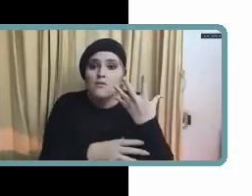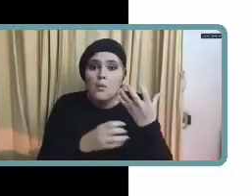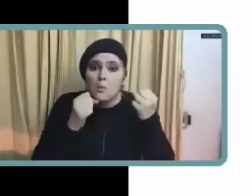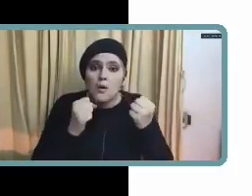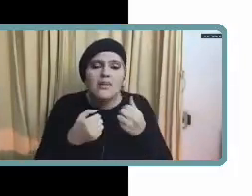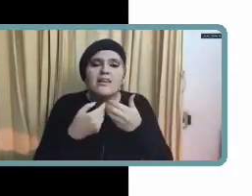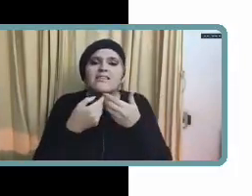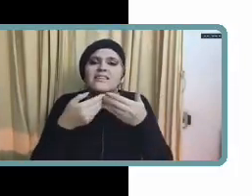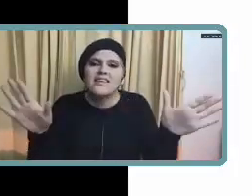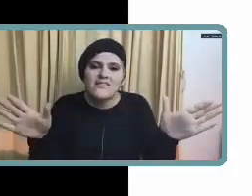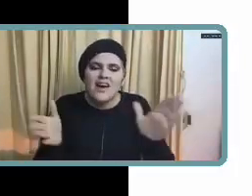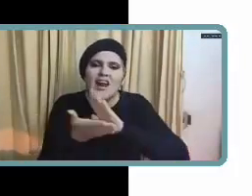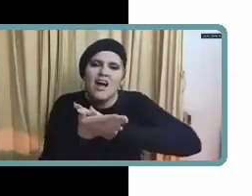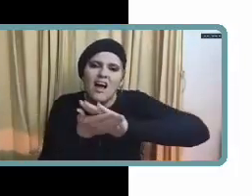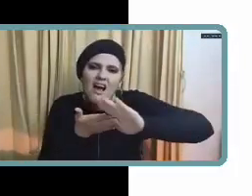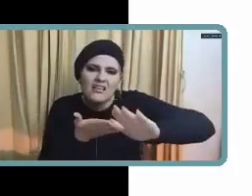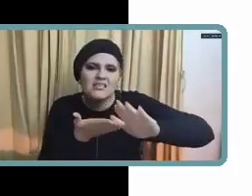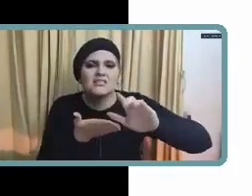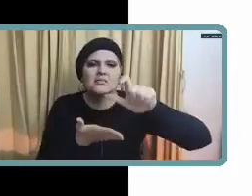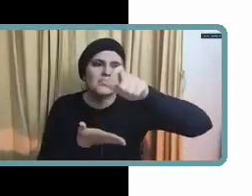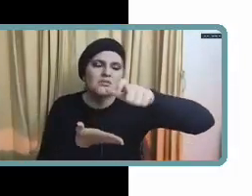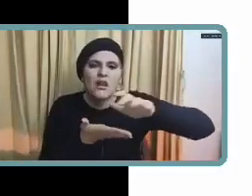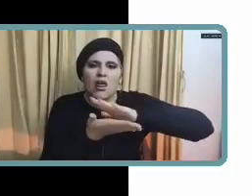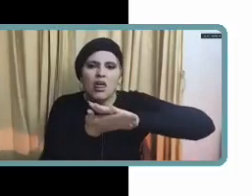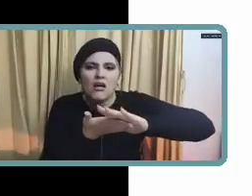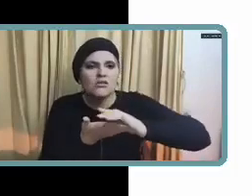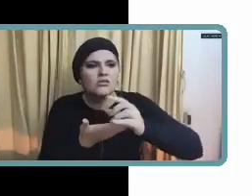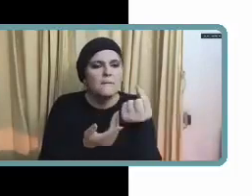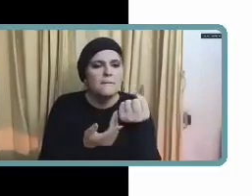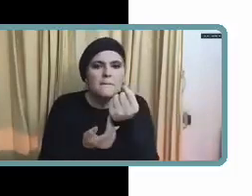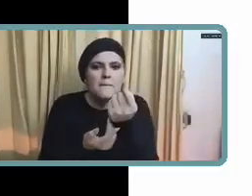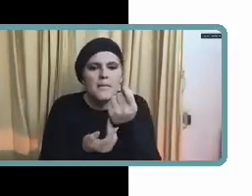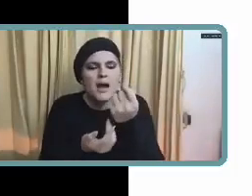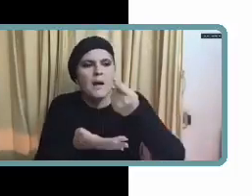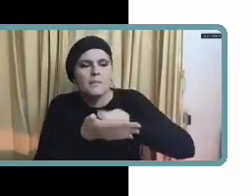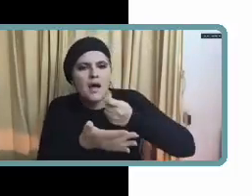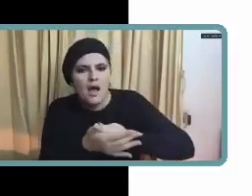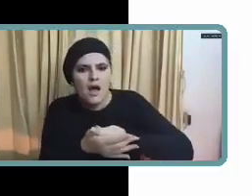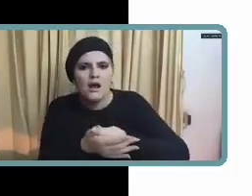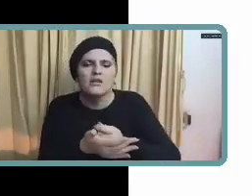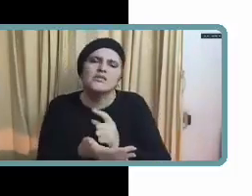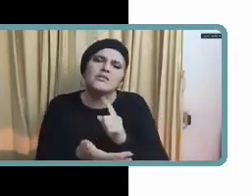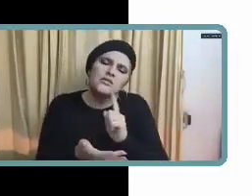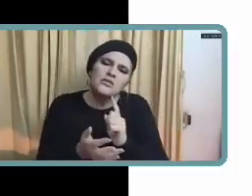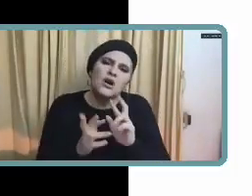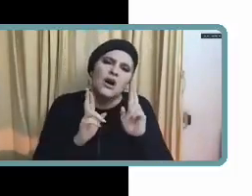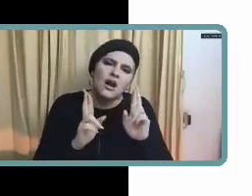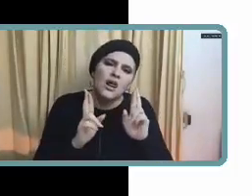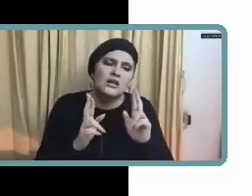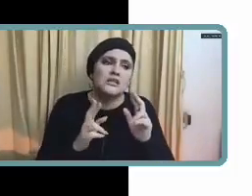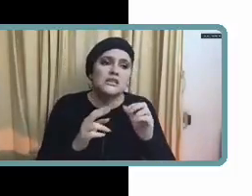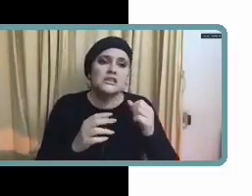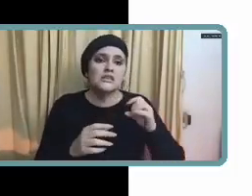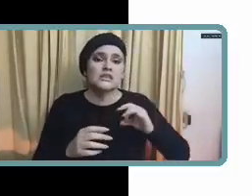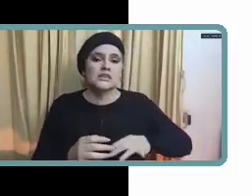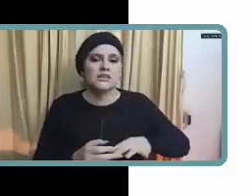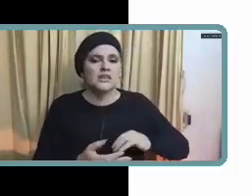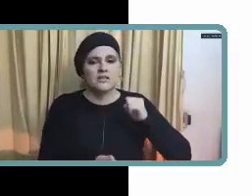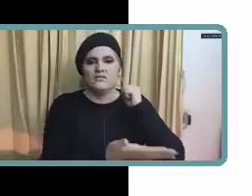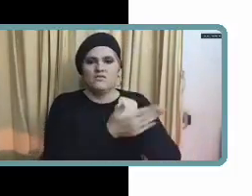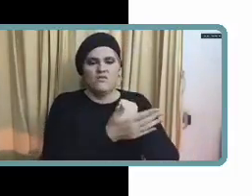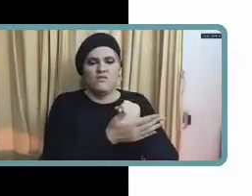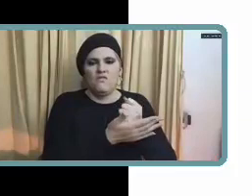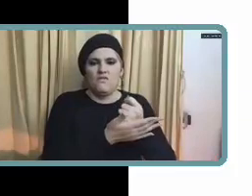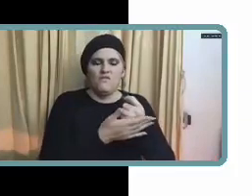disposición, que no haya lucro con esas herramientas y validarlas en Chile. Eso es lo que necesitamos, validar herramientas